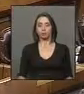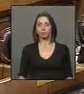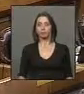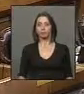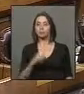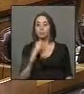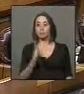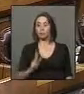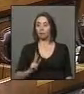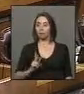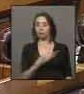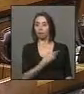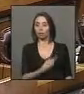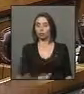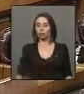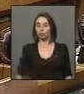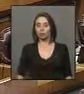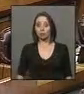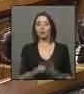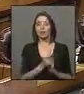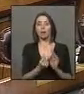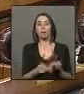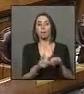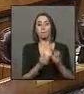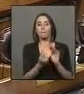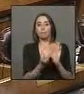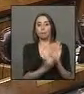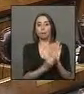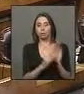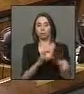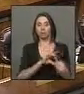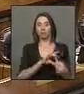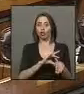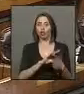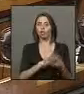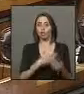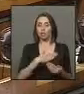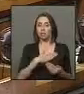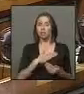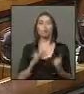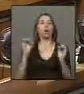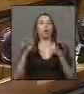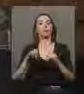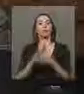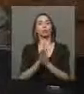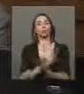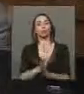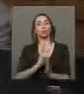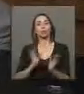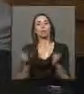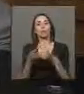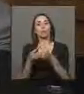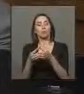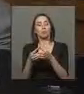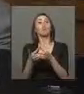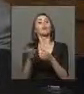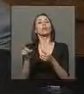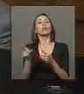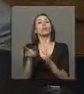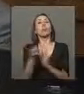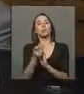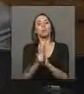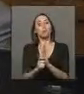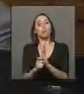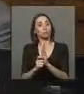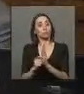Señor Presidente, el presupuesto de salud que destaco fue aprobado por unanimidad de la Comisión Mixta de Presupuestos constituye una